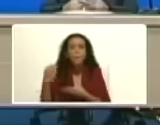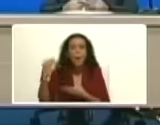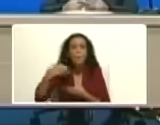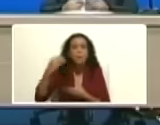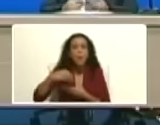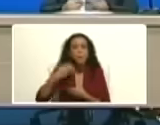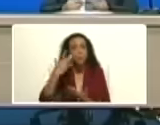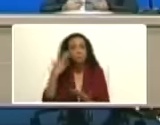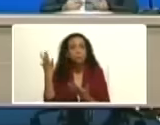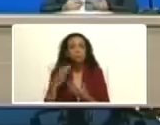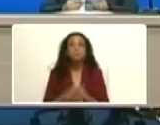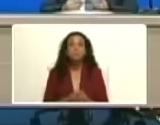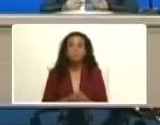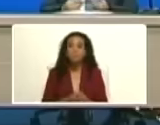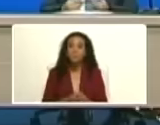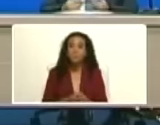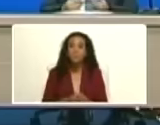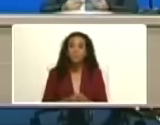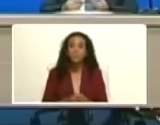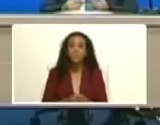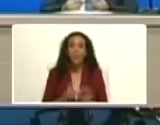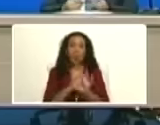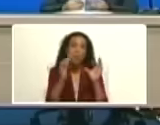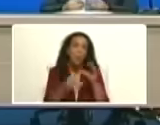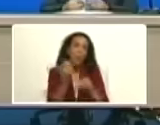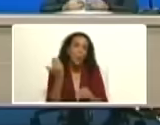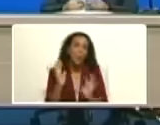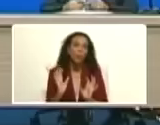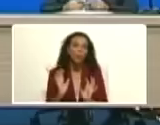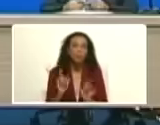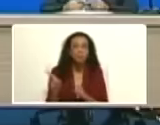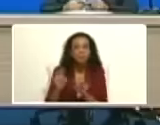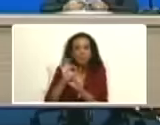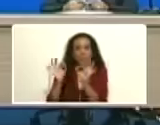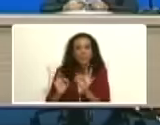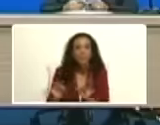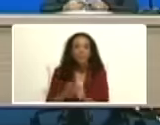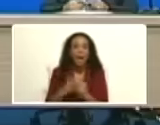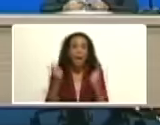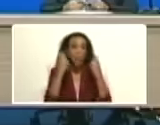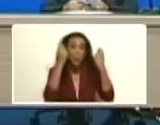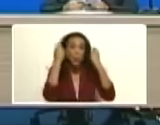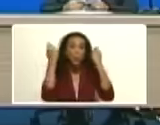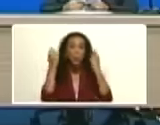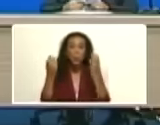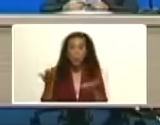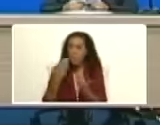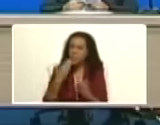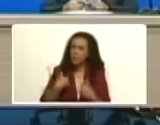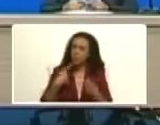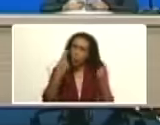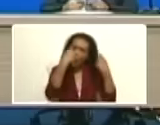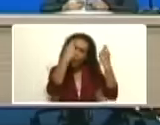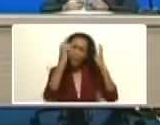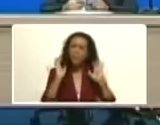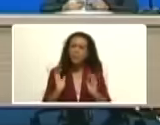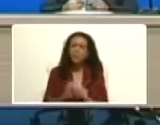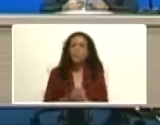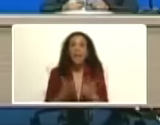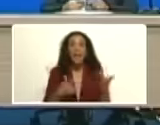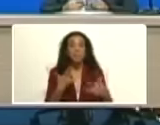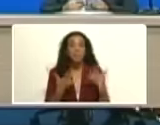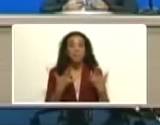ventas. ¿Ah? Una nueva modalidad, Alfred Nazaret, anuncio de publicidad. La